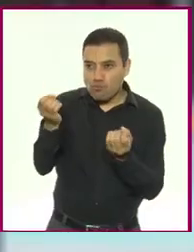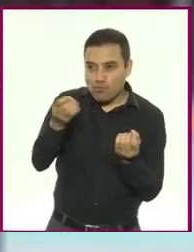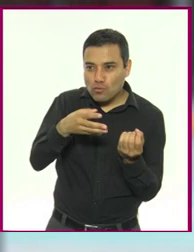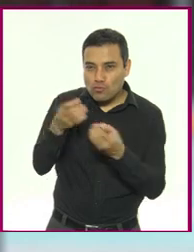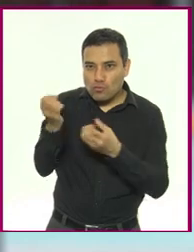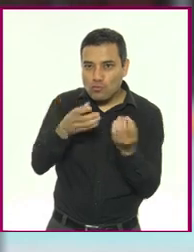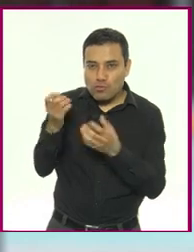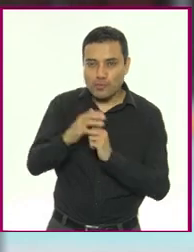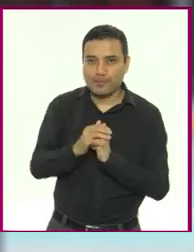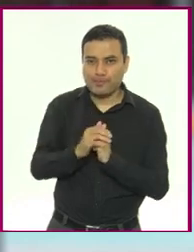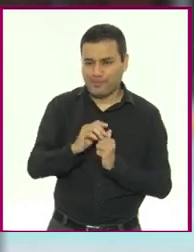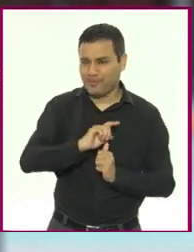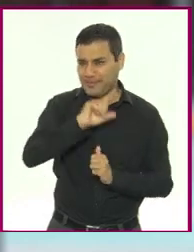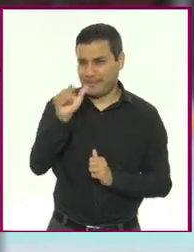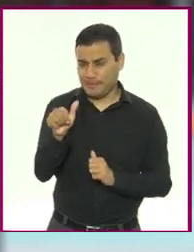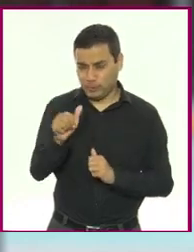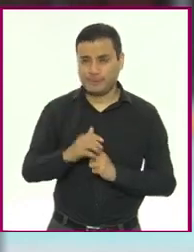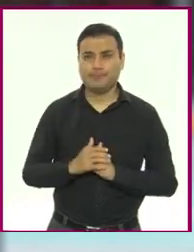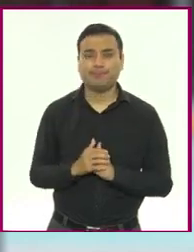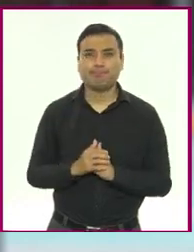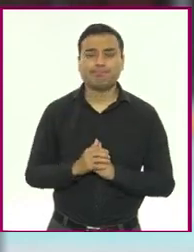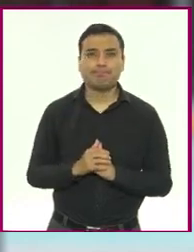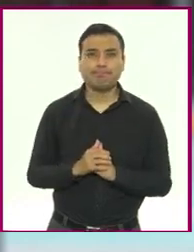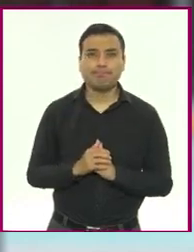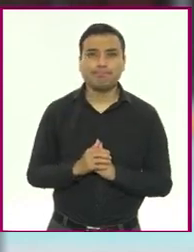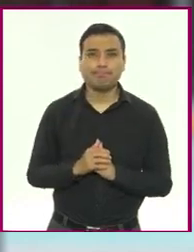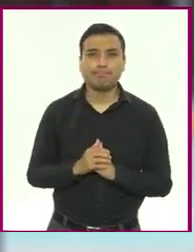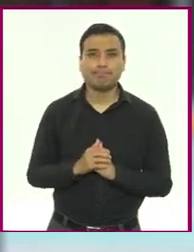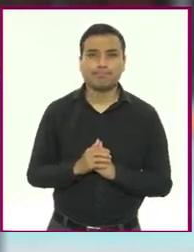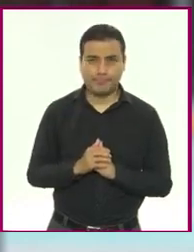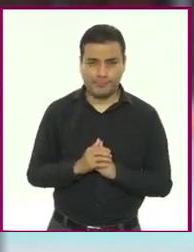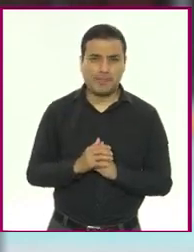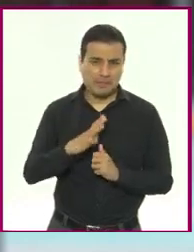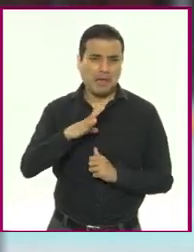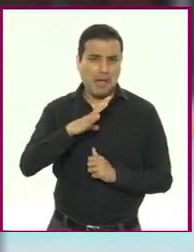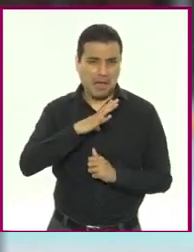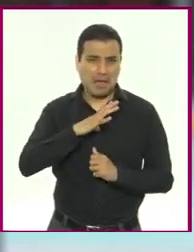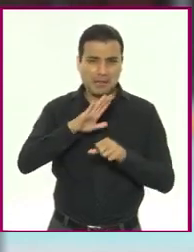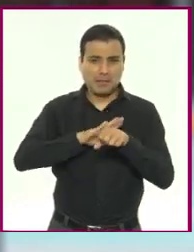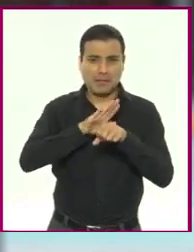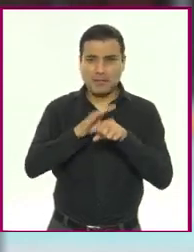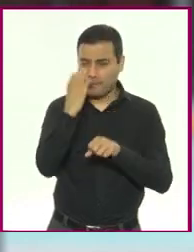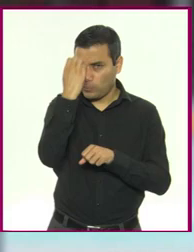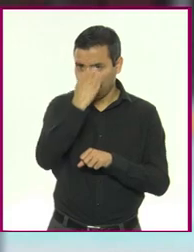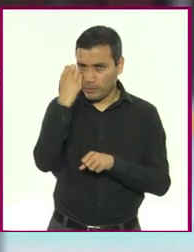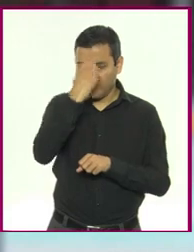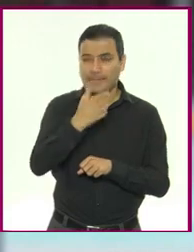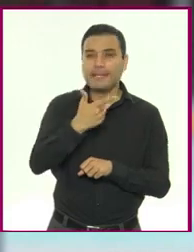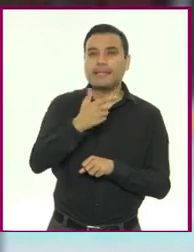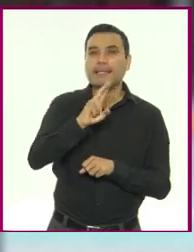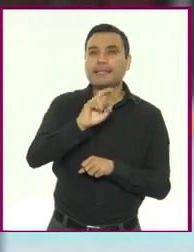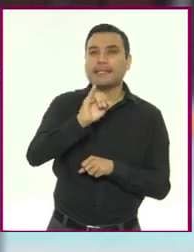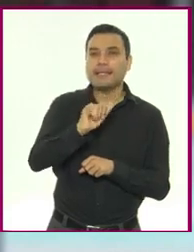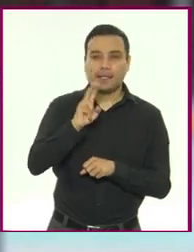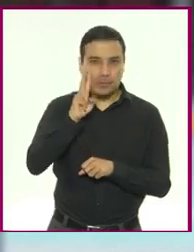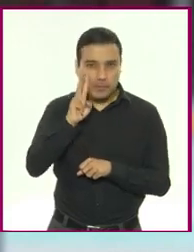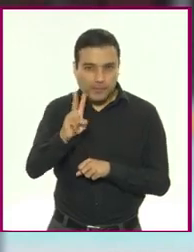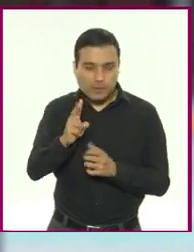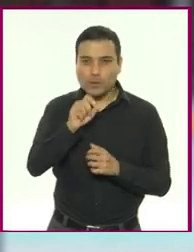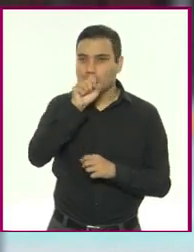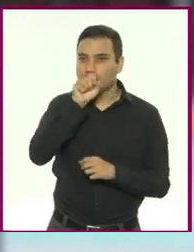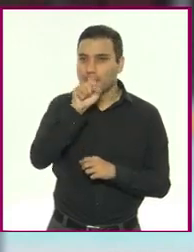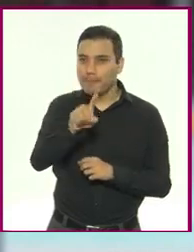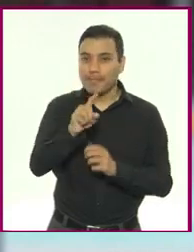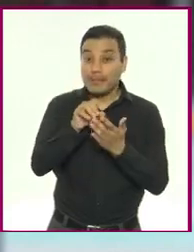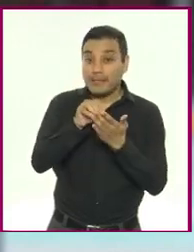eh utilizamos también algunos elementos de evaluación como es la guía de observación el registro anecdótico que incluye